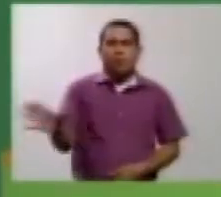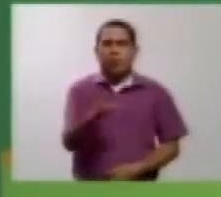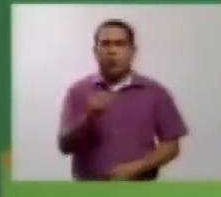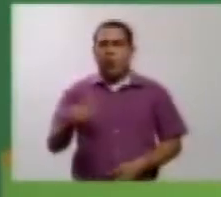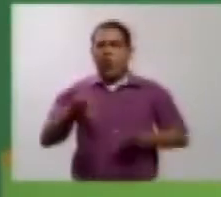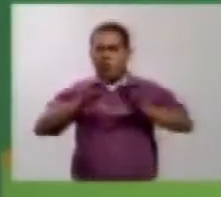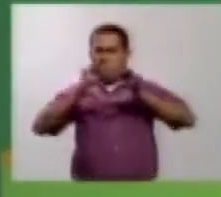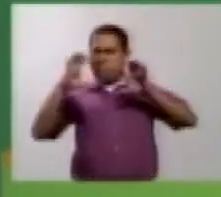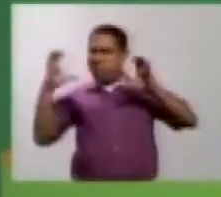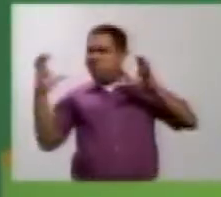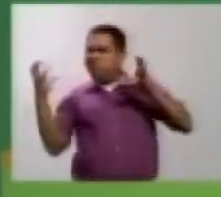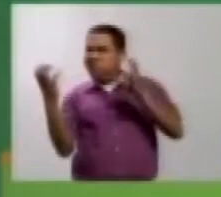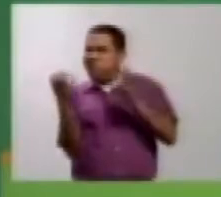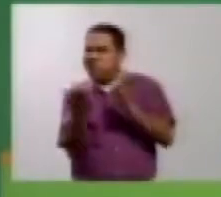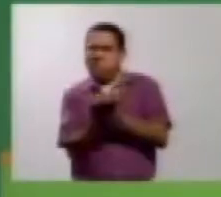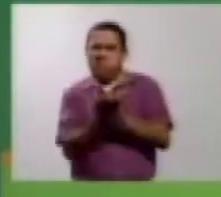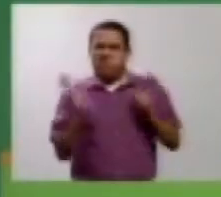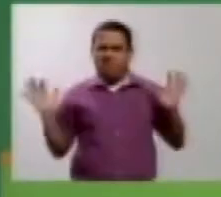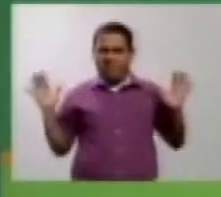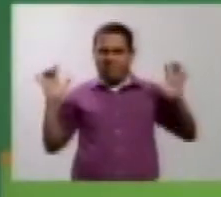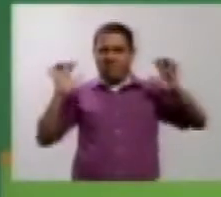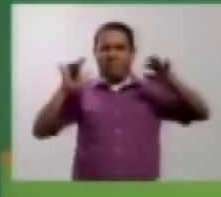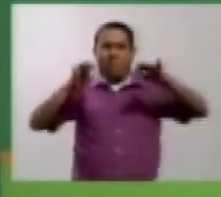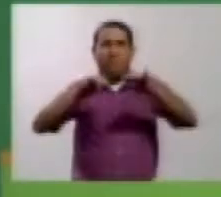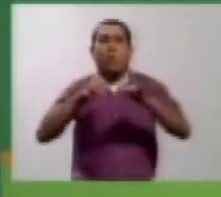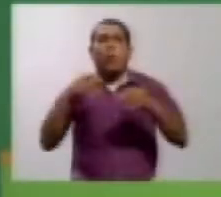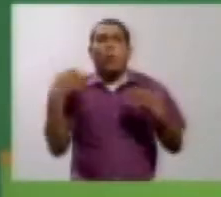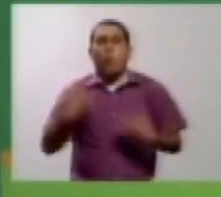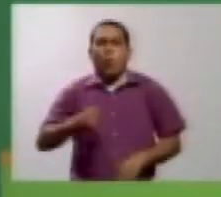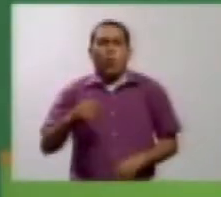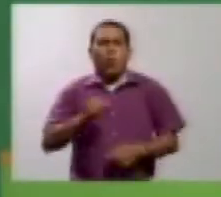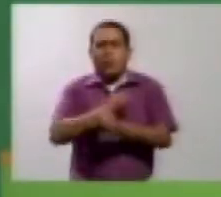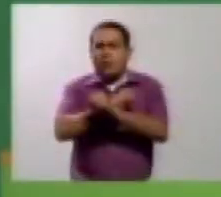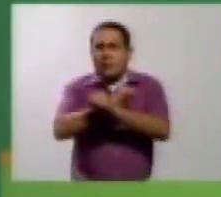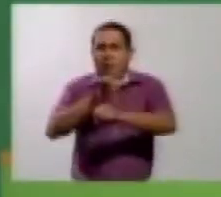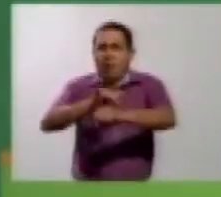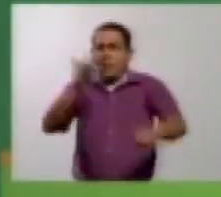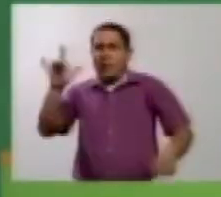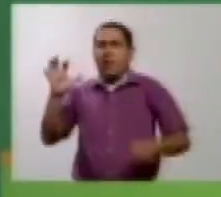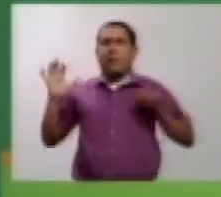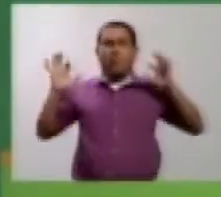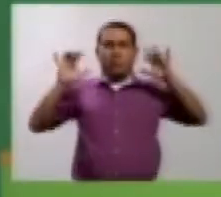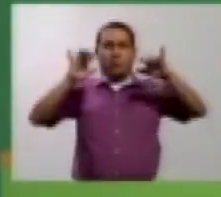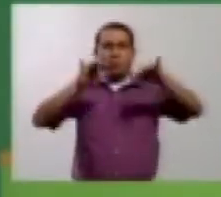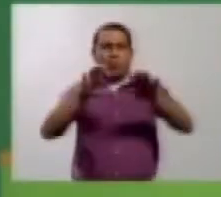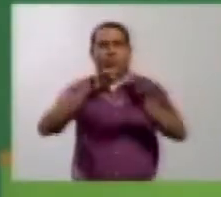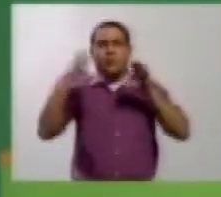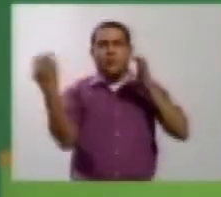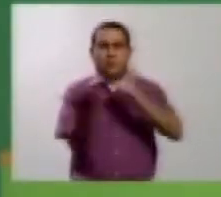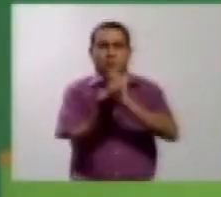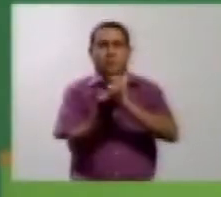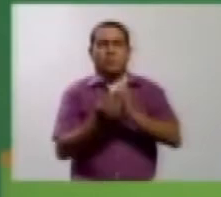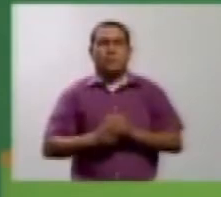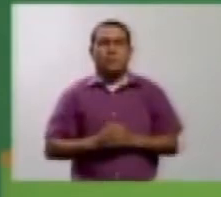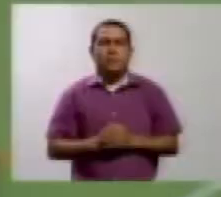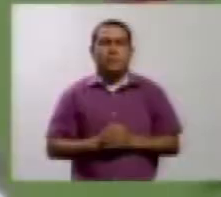gran Junior manía, el público barranquillero volcado desde bien temprano en el Metropolitano, Roberto